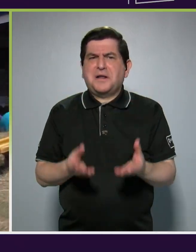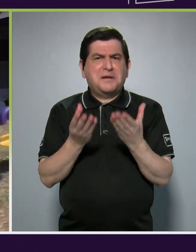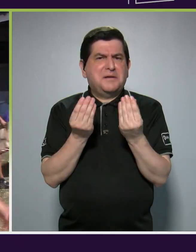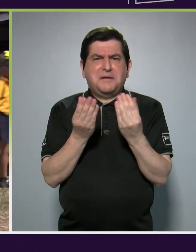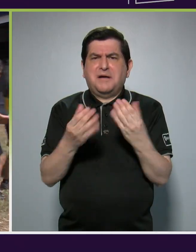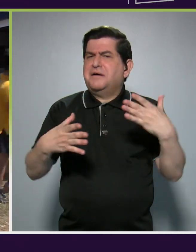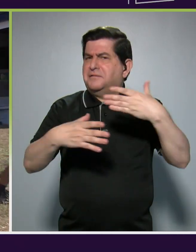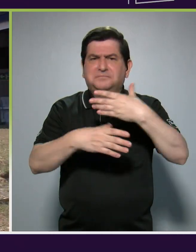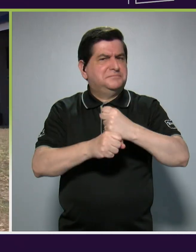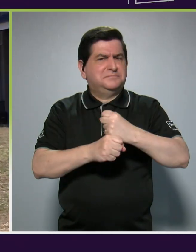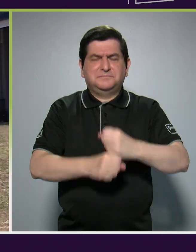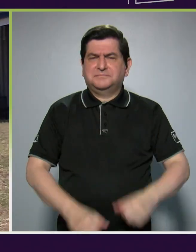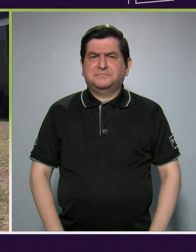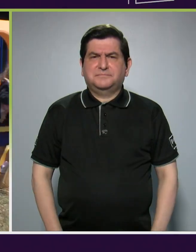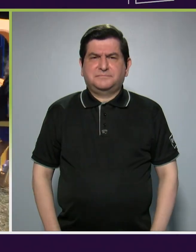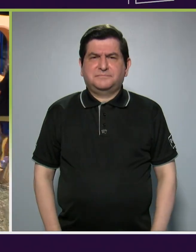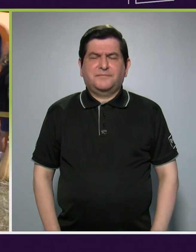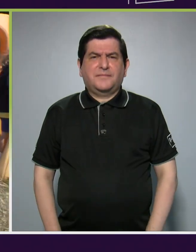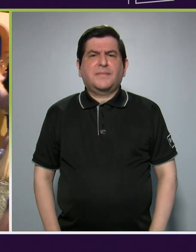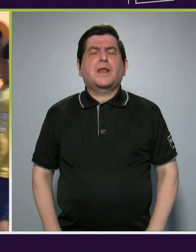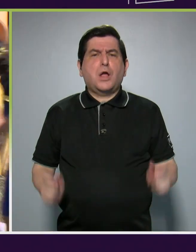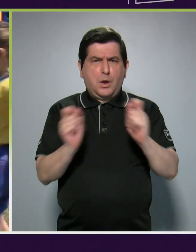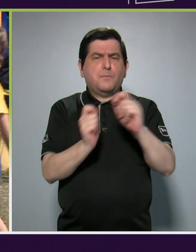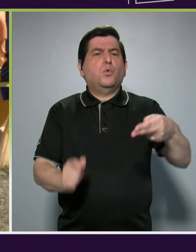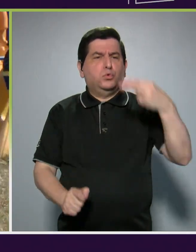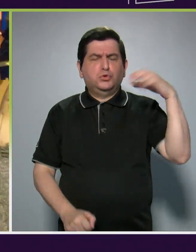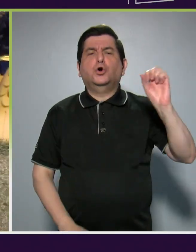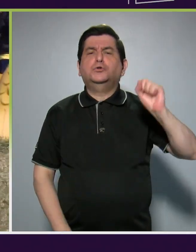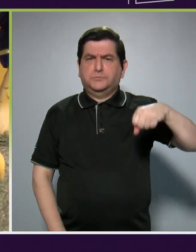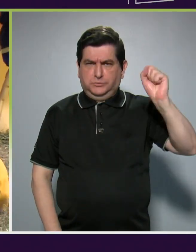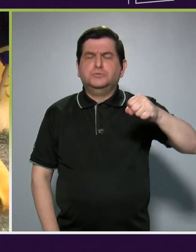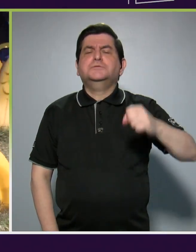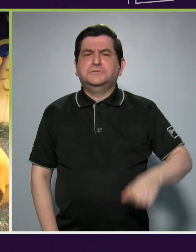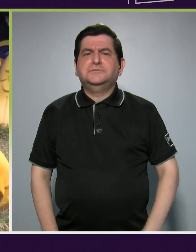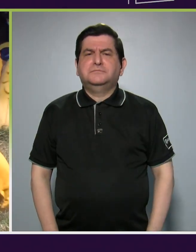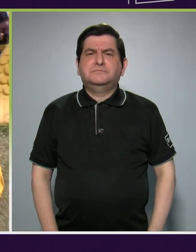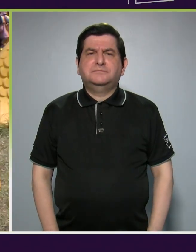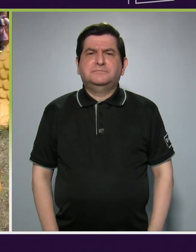poderlo hacer. Sí hay antecedentes también porque